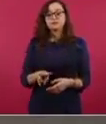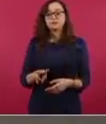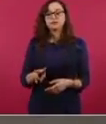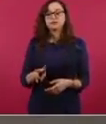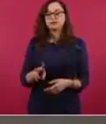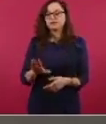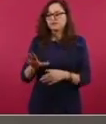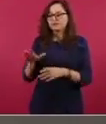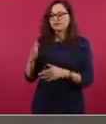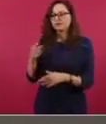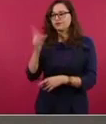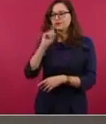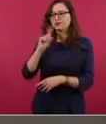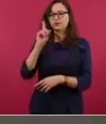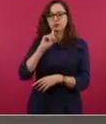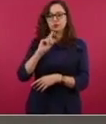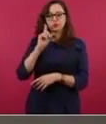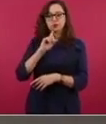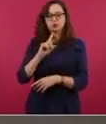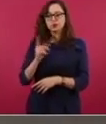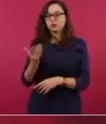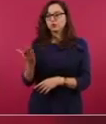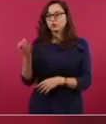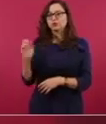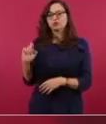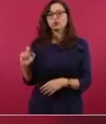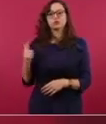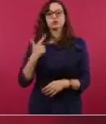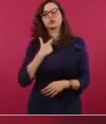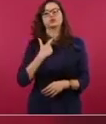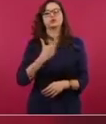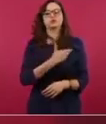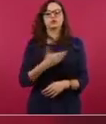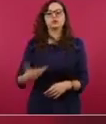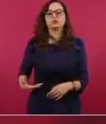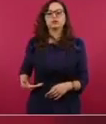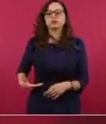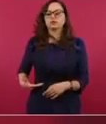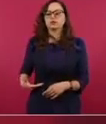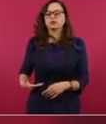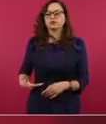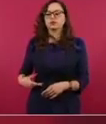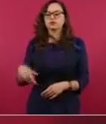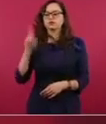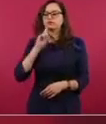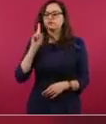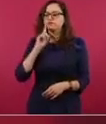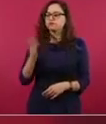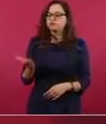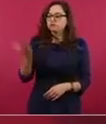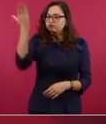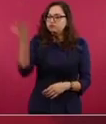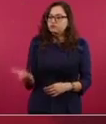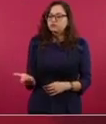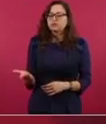la